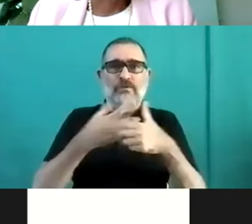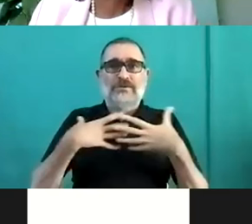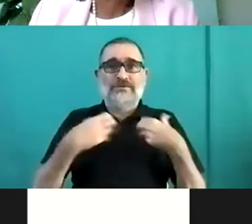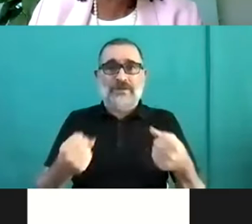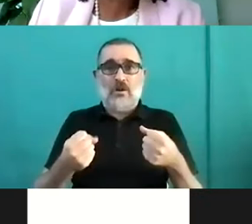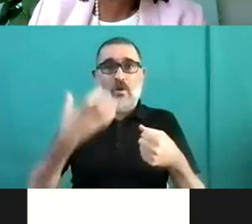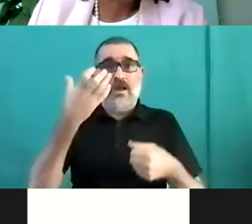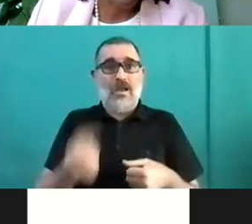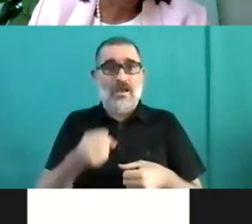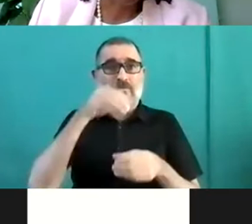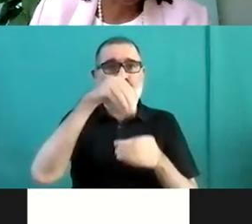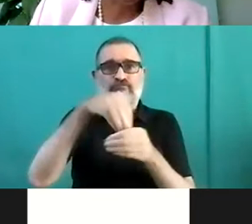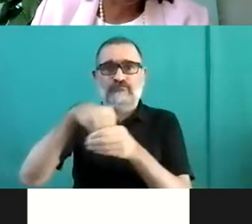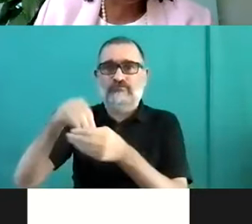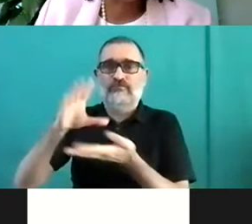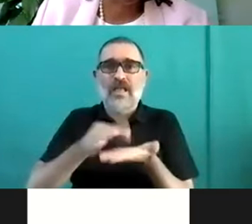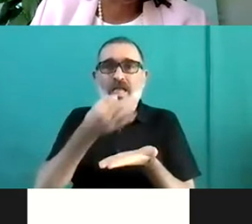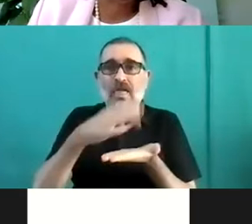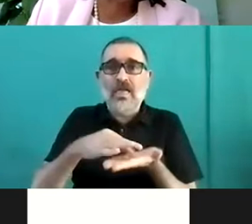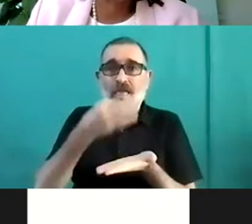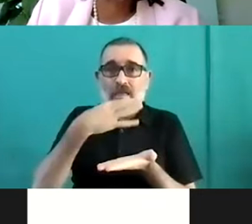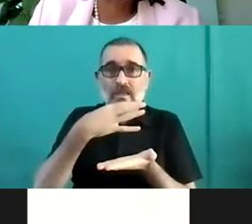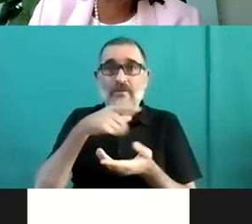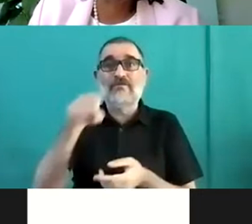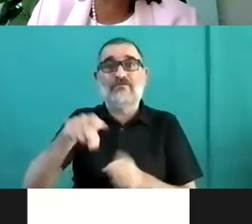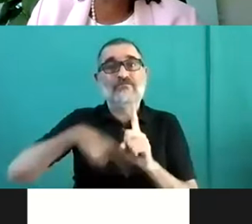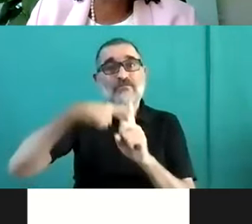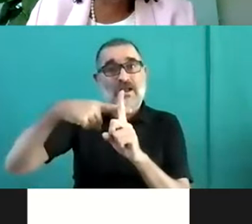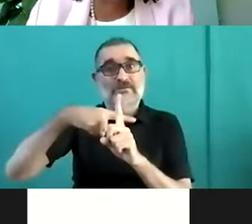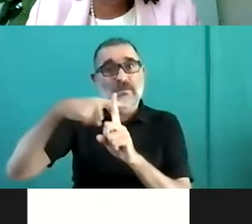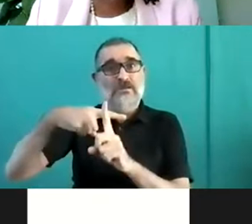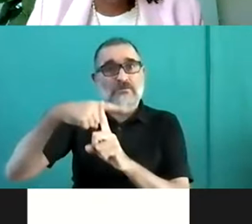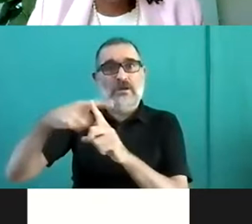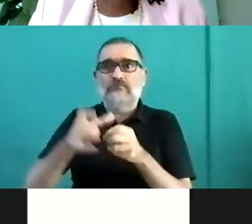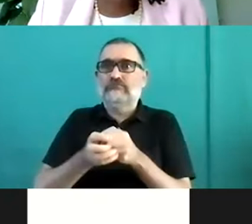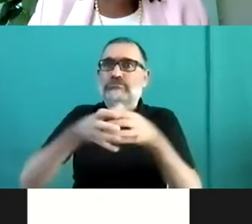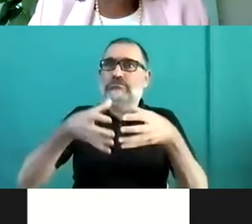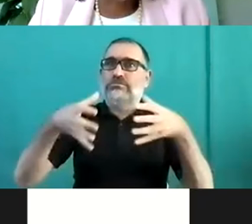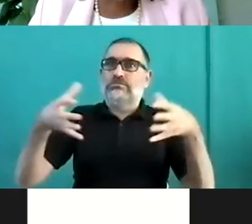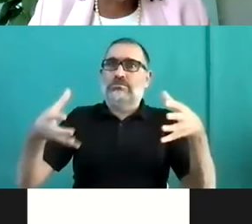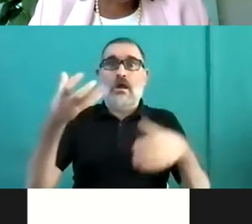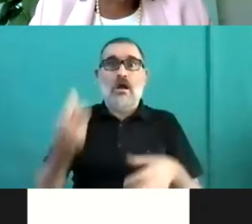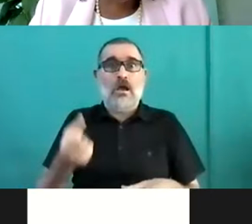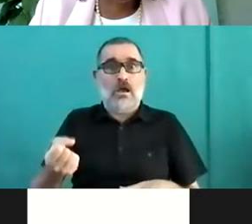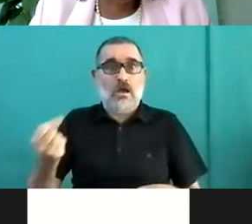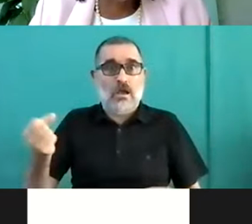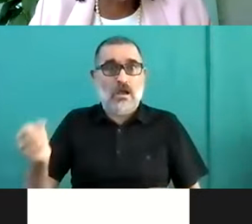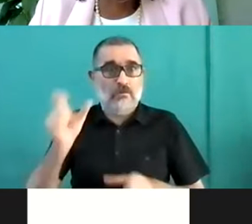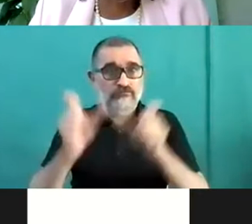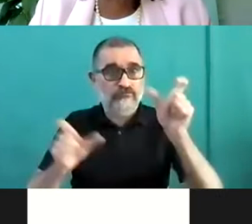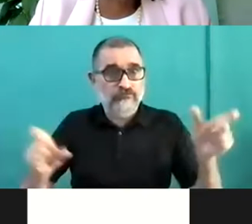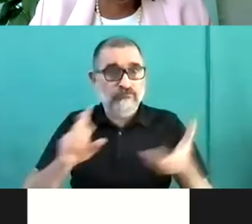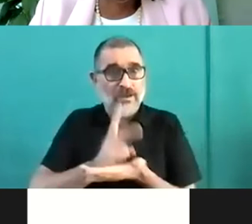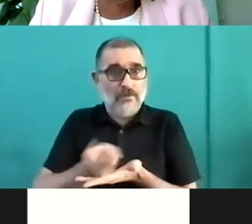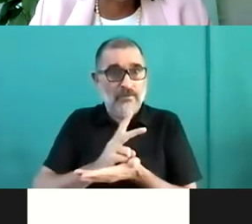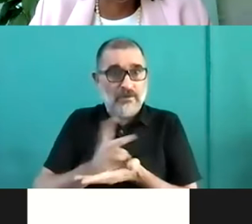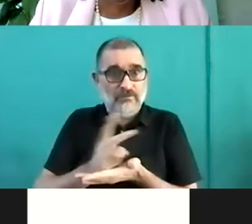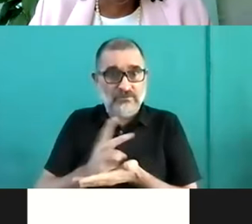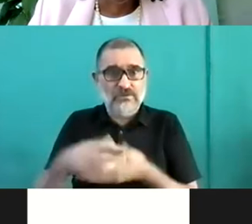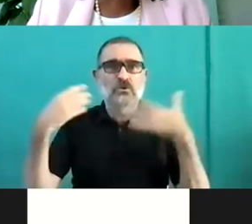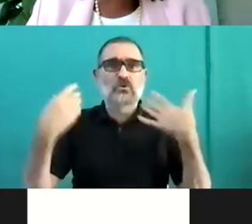A esto se añade que las personas con epilepsia y sus familias son frecuentemente víctimas de la estigmación y la